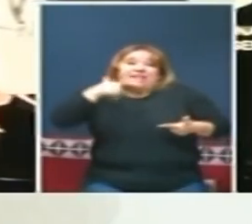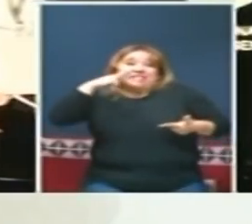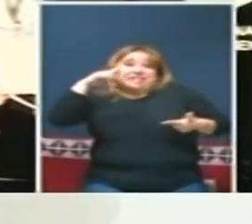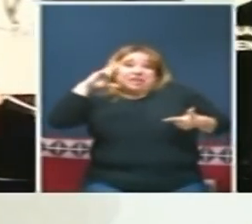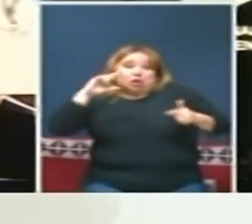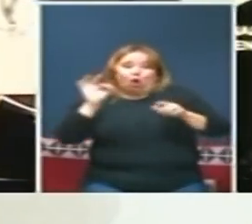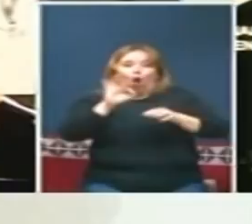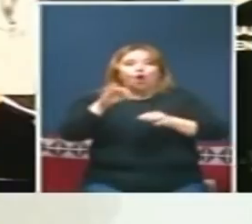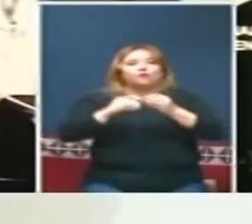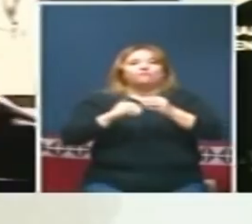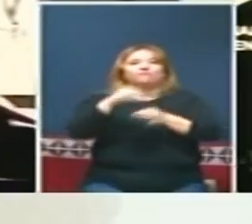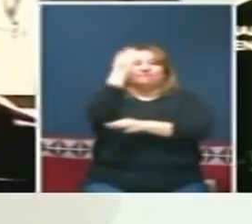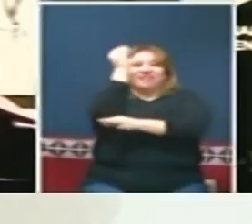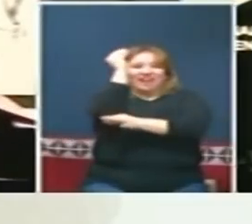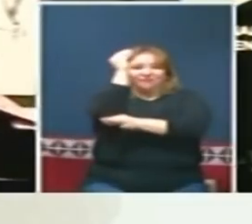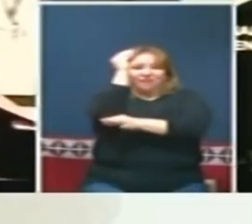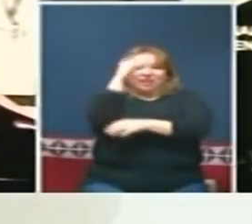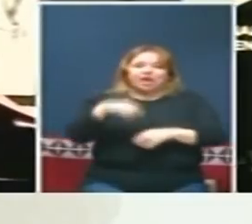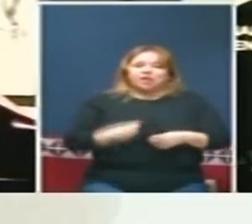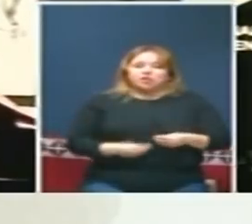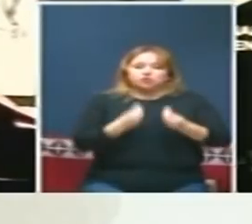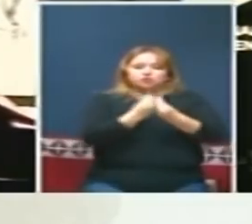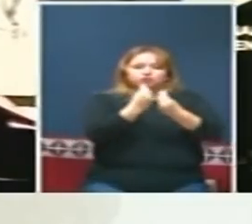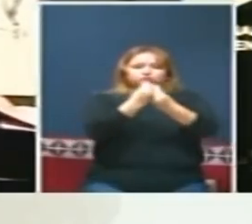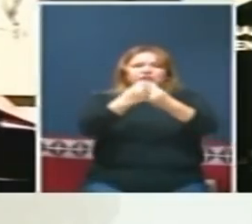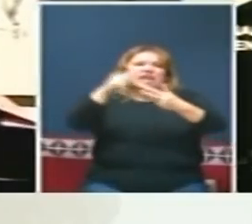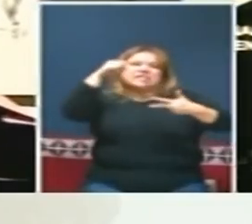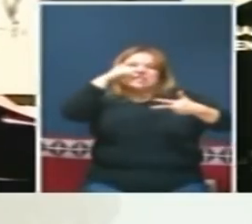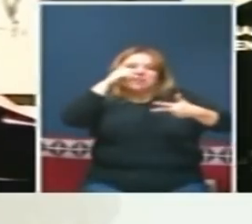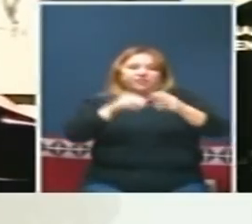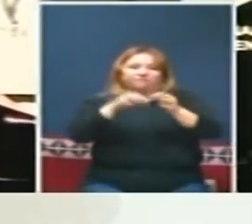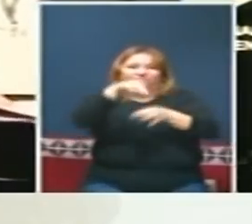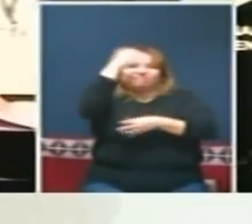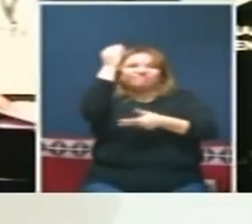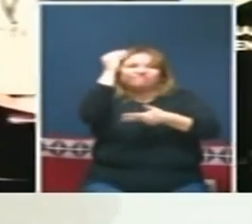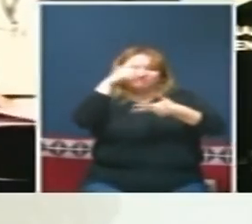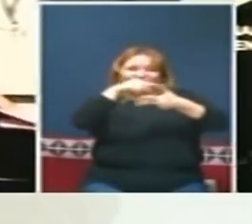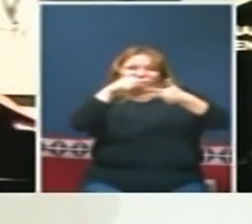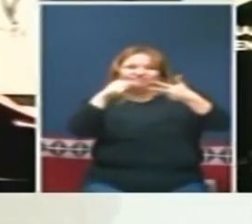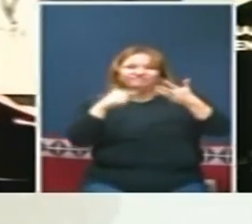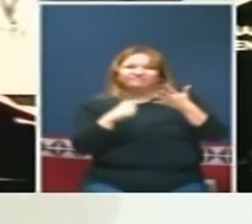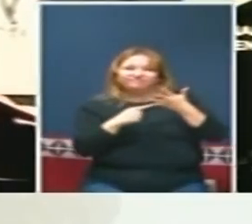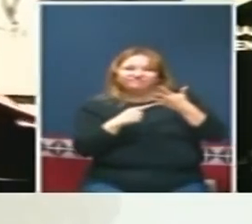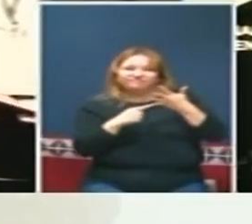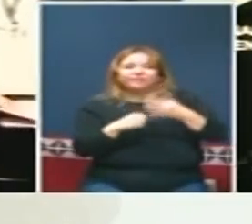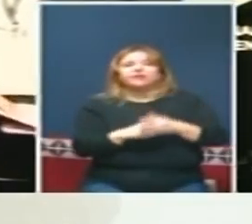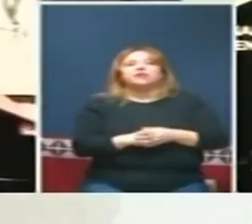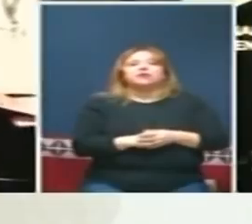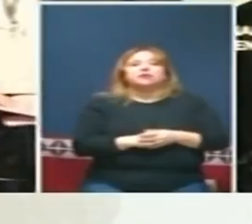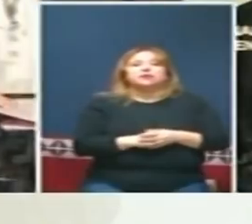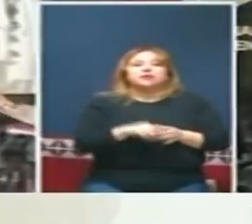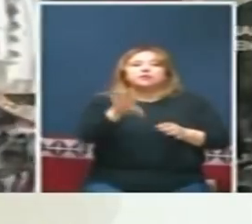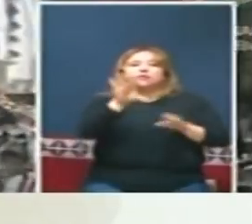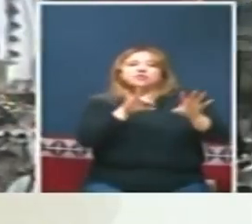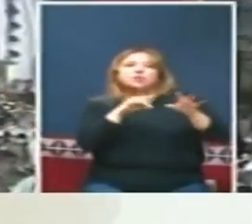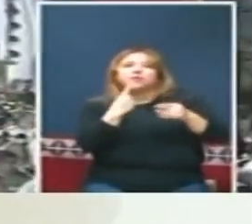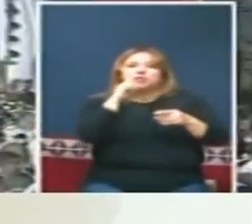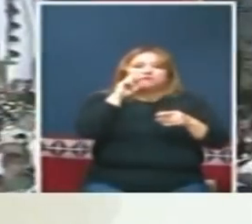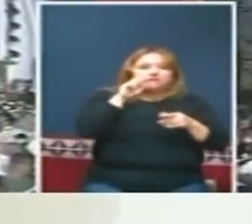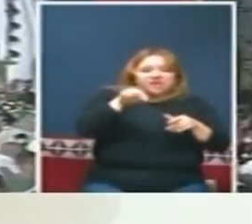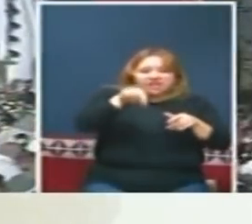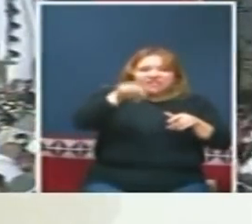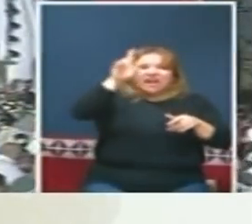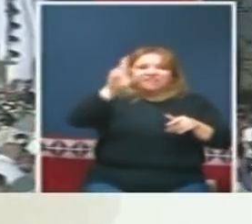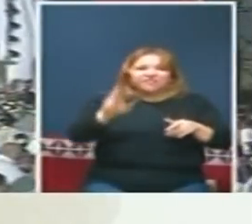velas, ¿no?, comúnmente conocidas, que son una cantidad de 7 velas. Y también tenemos un toque, por decirlo así, regional, bien autóctono propio,